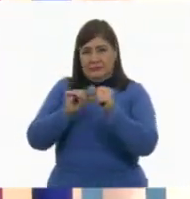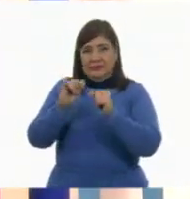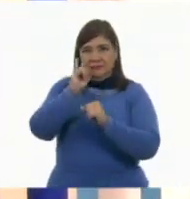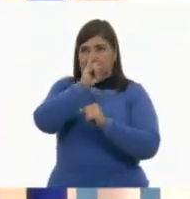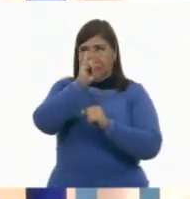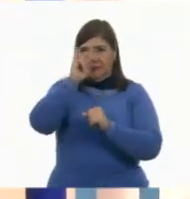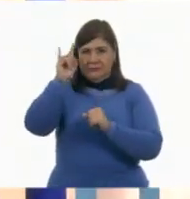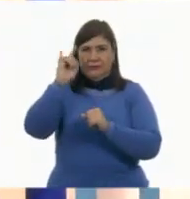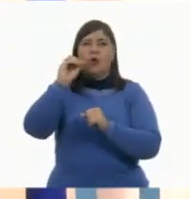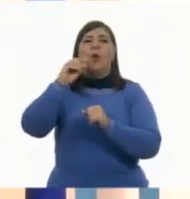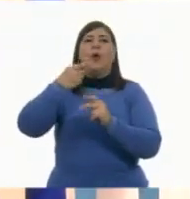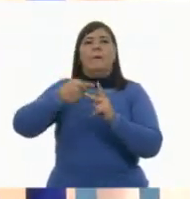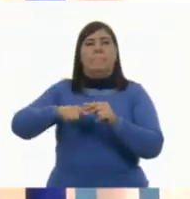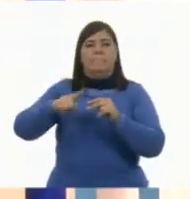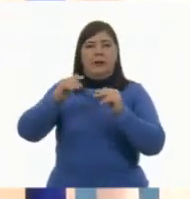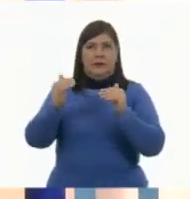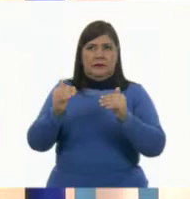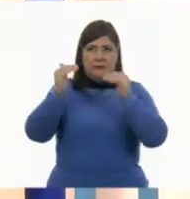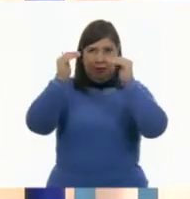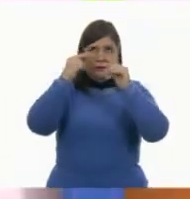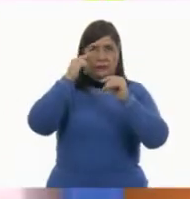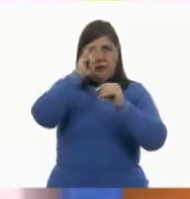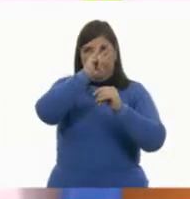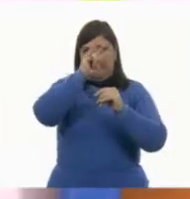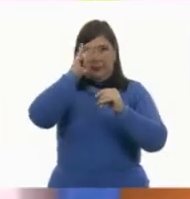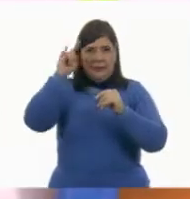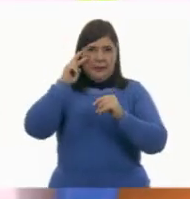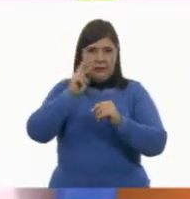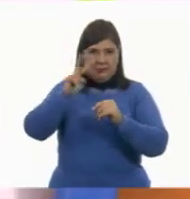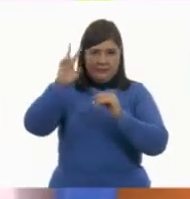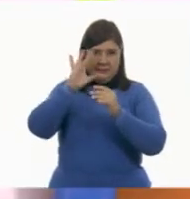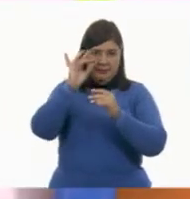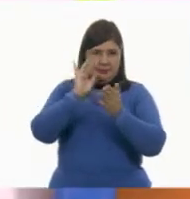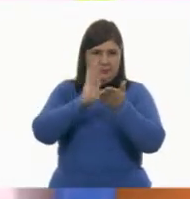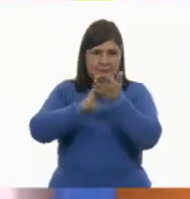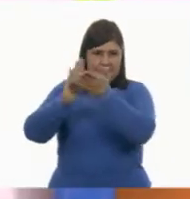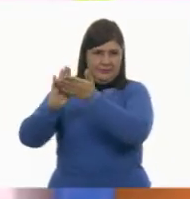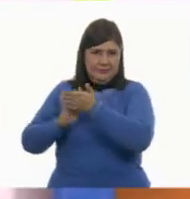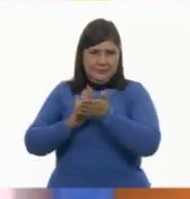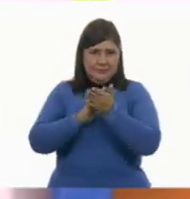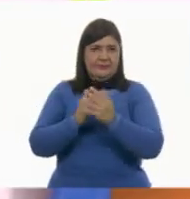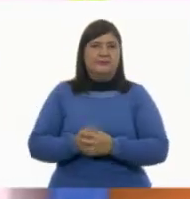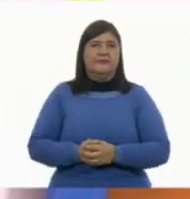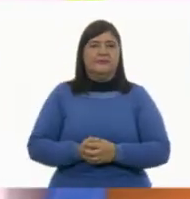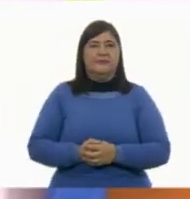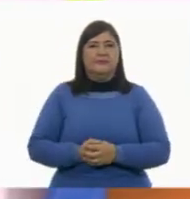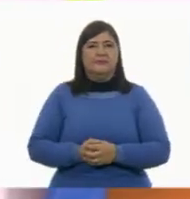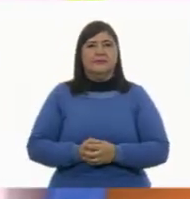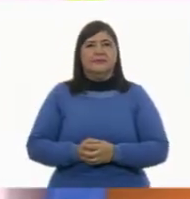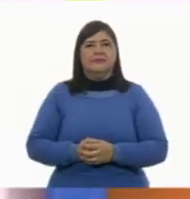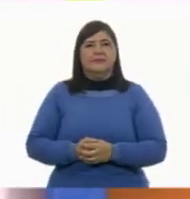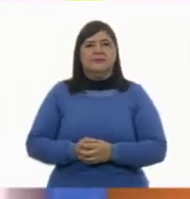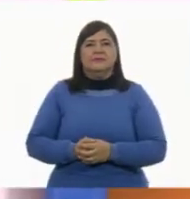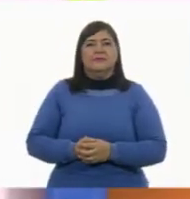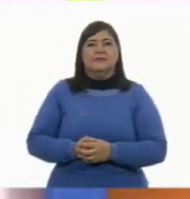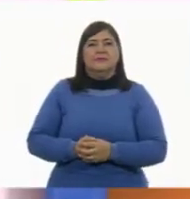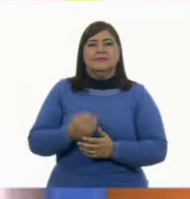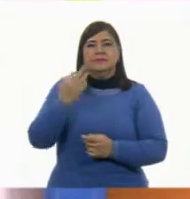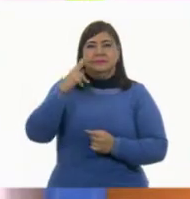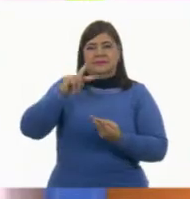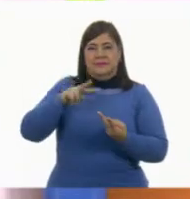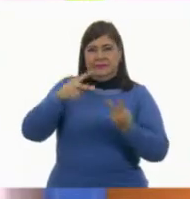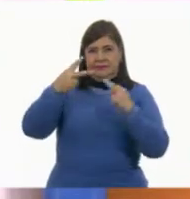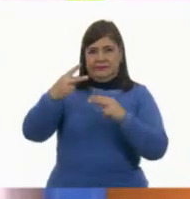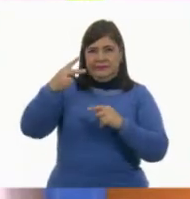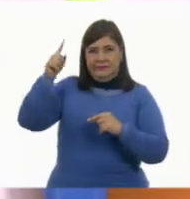ya no nos caben muy abajo, vamos a empezar arriba. Vamos a hacer... con esta, pero vamos a hacerla